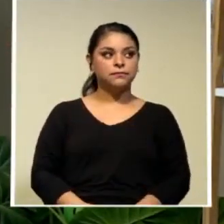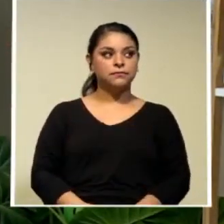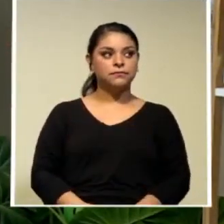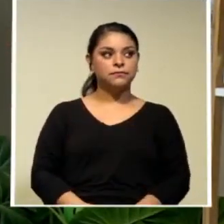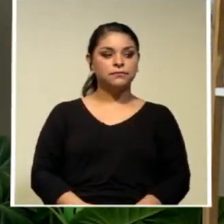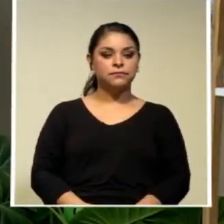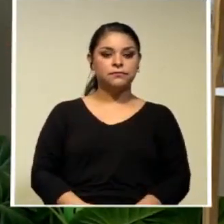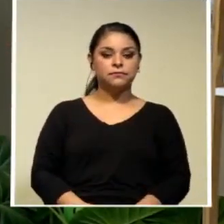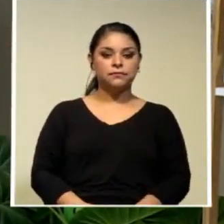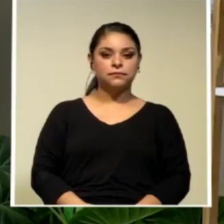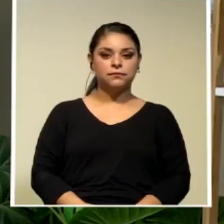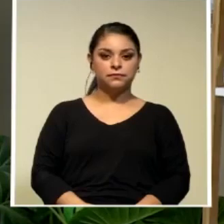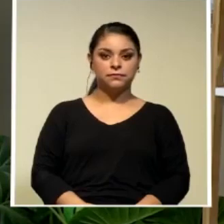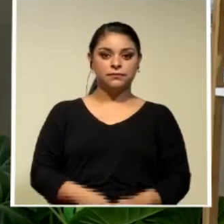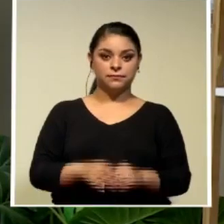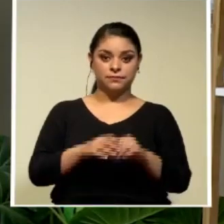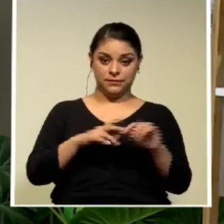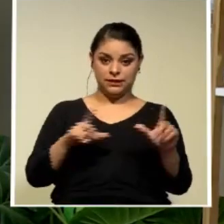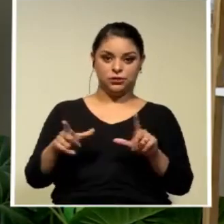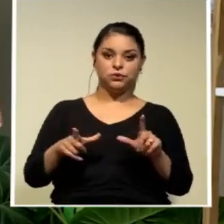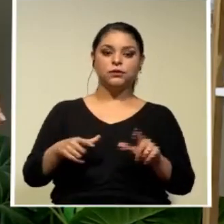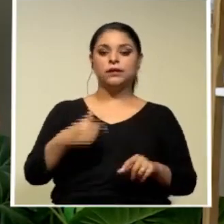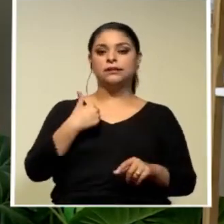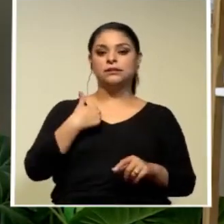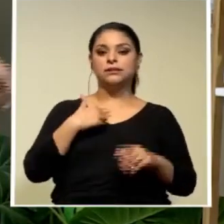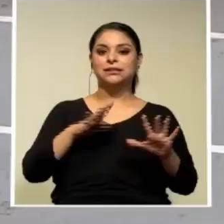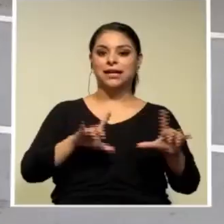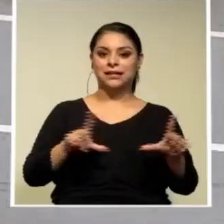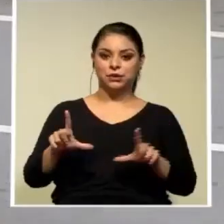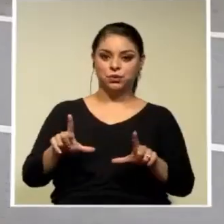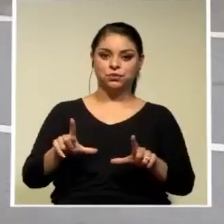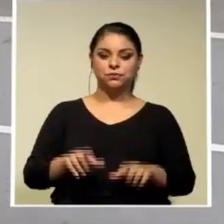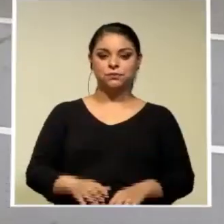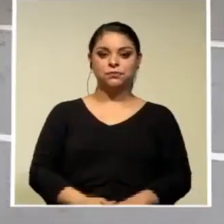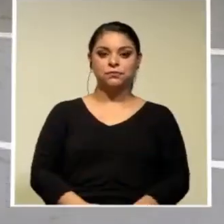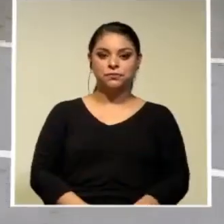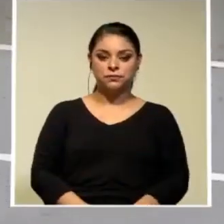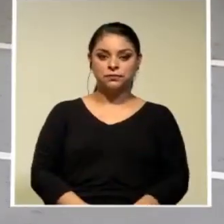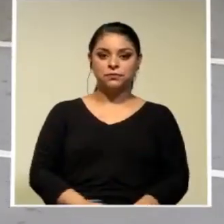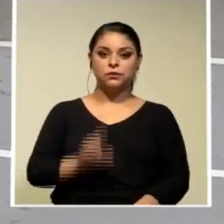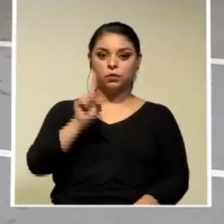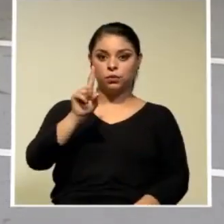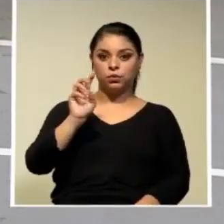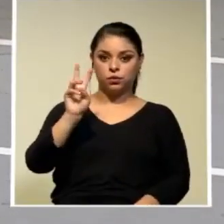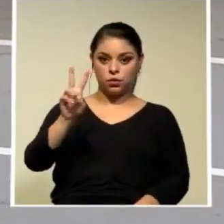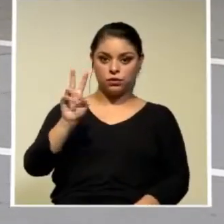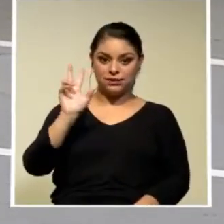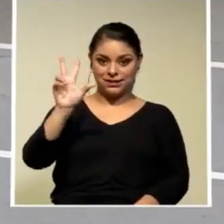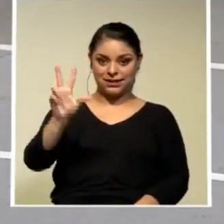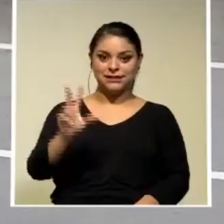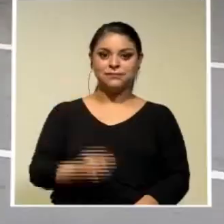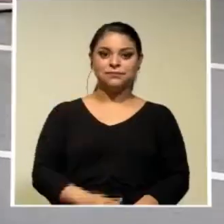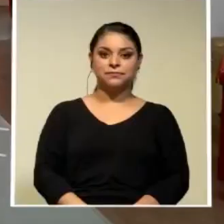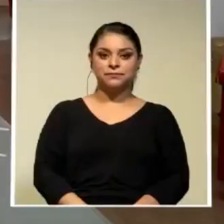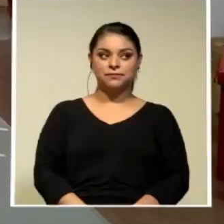una cosilla. Un pie y luego el otro, ¿sí? Listo. Bueno. Una, dos,